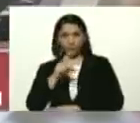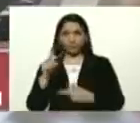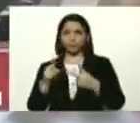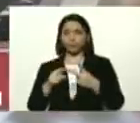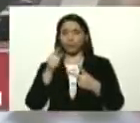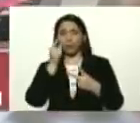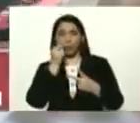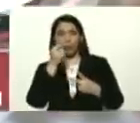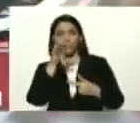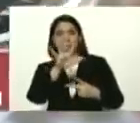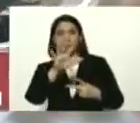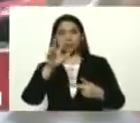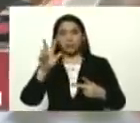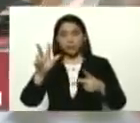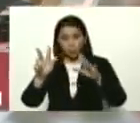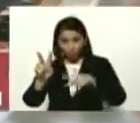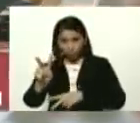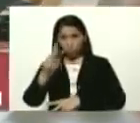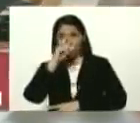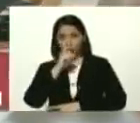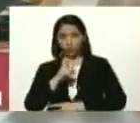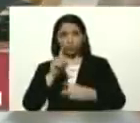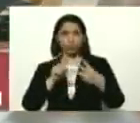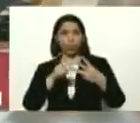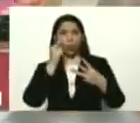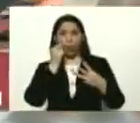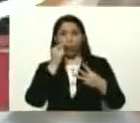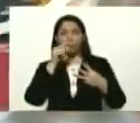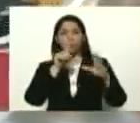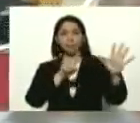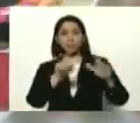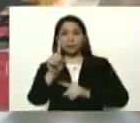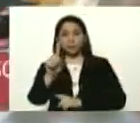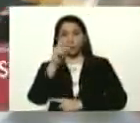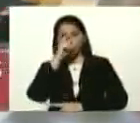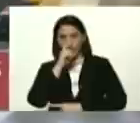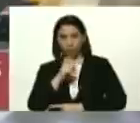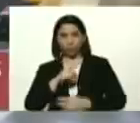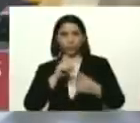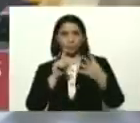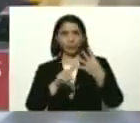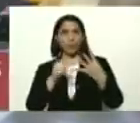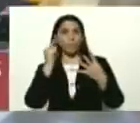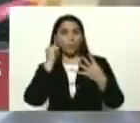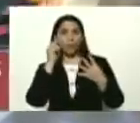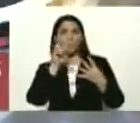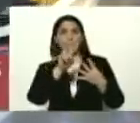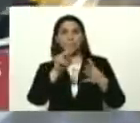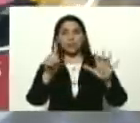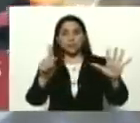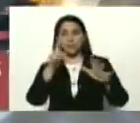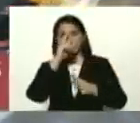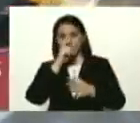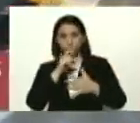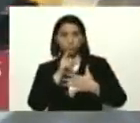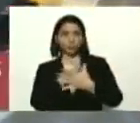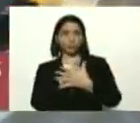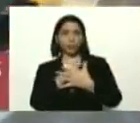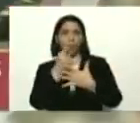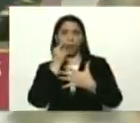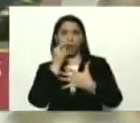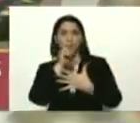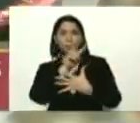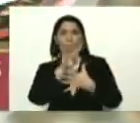un hombre de 52 años, un hombre de 61 años, una mujer de 26 años, un hombre